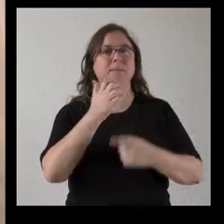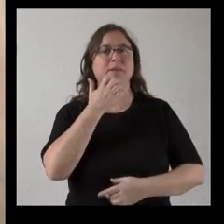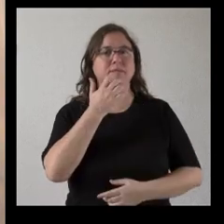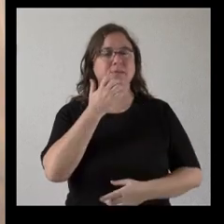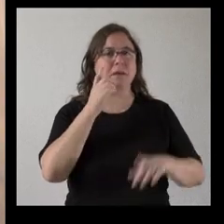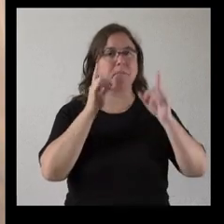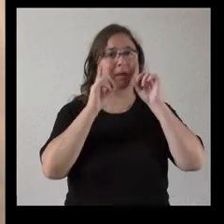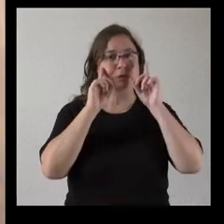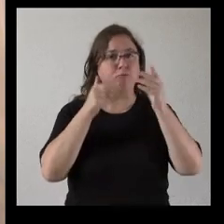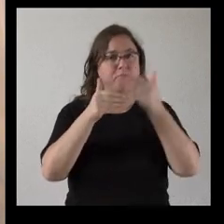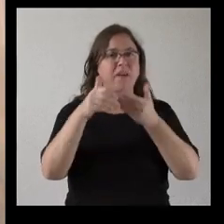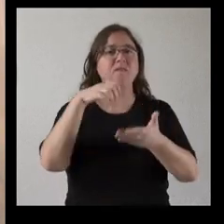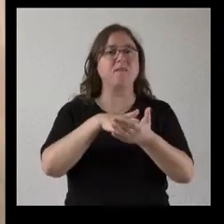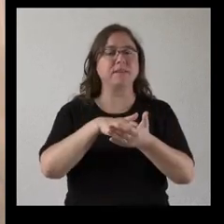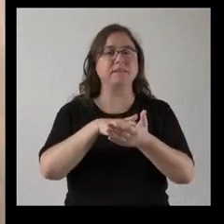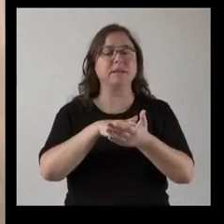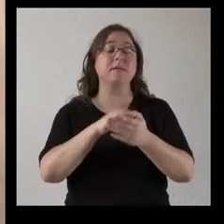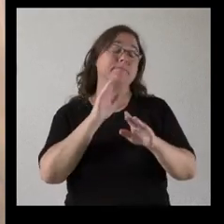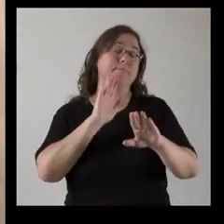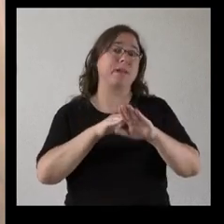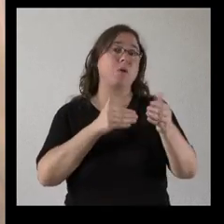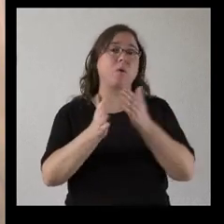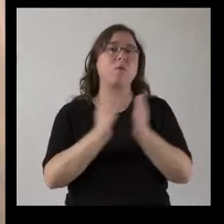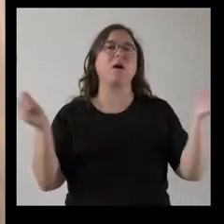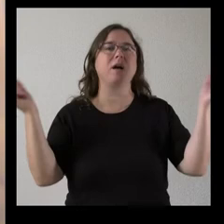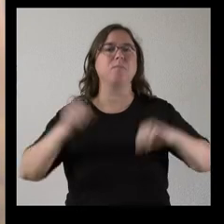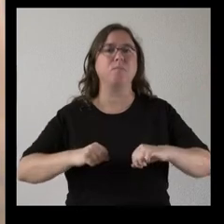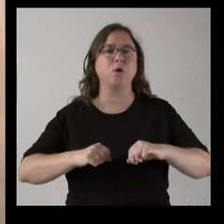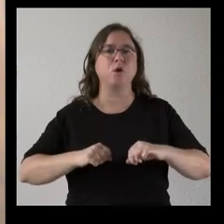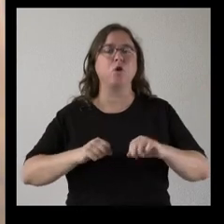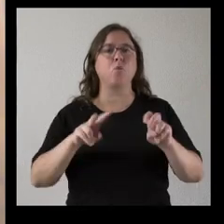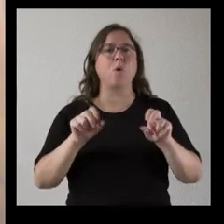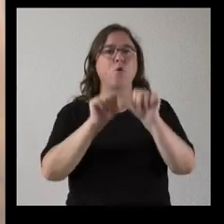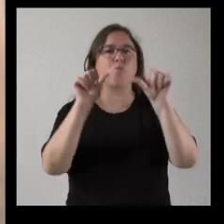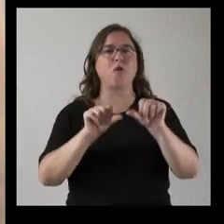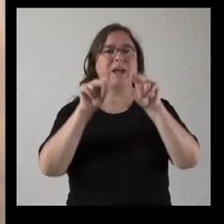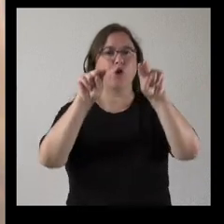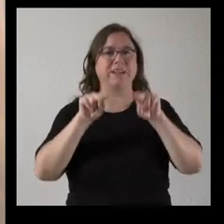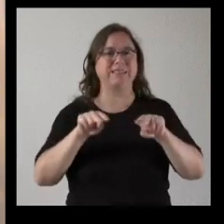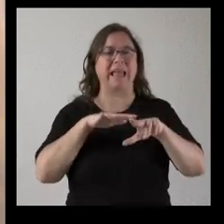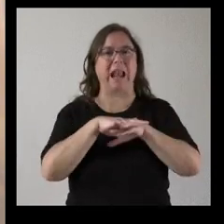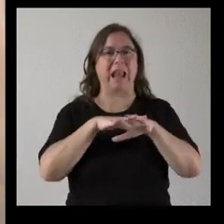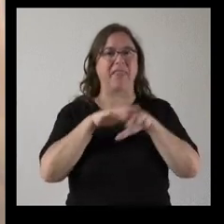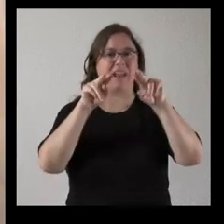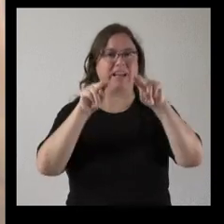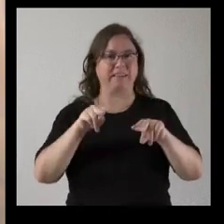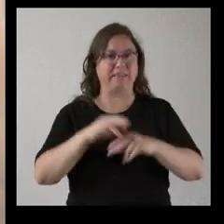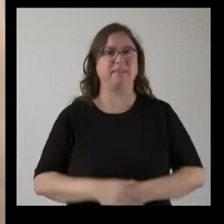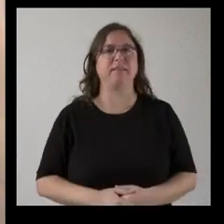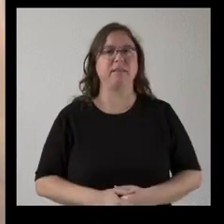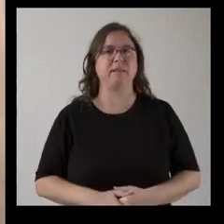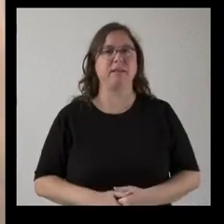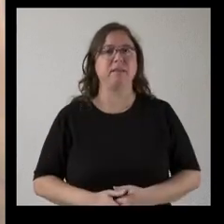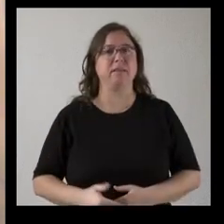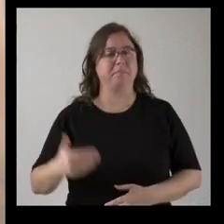para la aprobación para la cosa más definitiva del nuevo modelo Residencial de residencias ya que hace